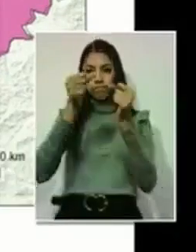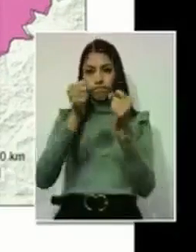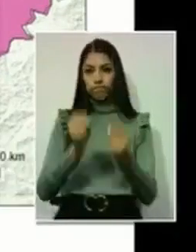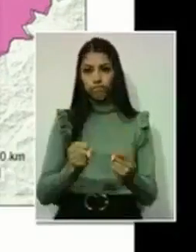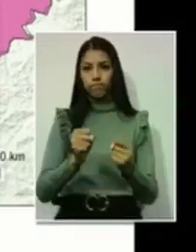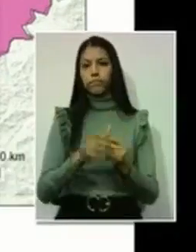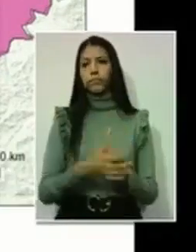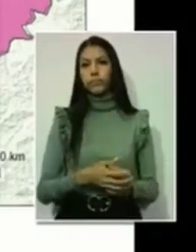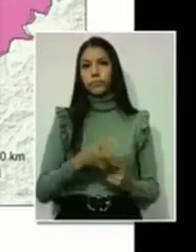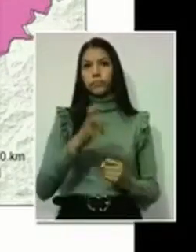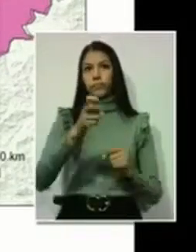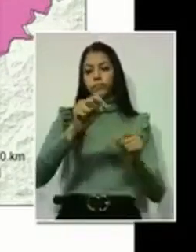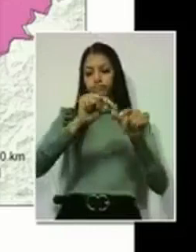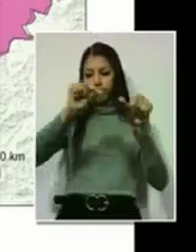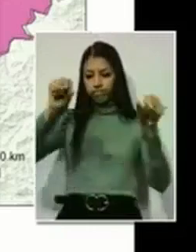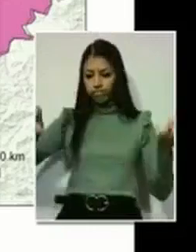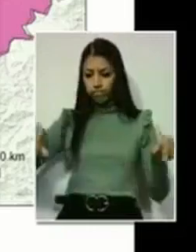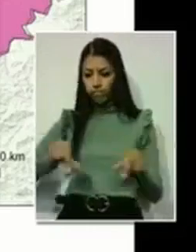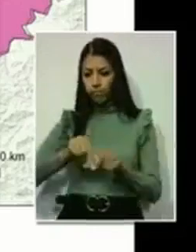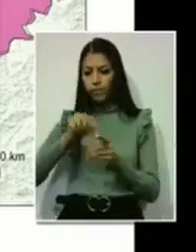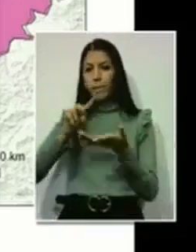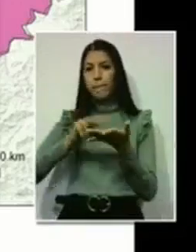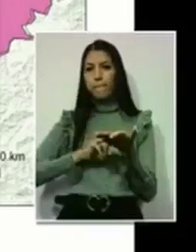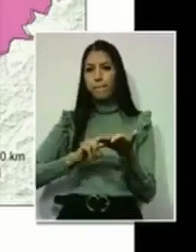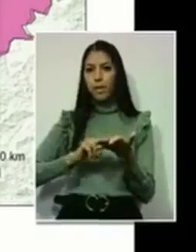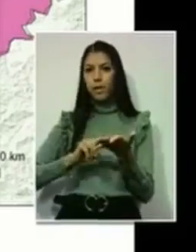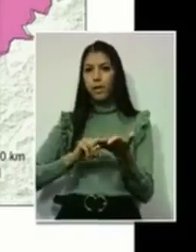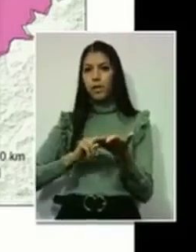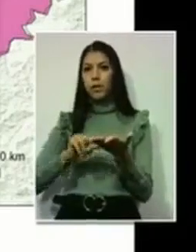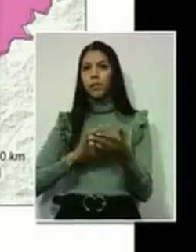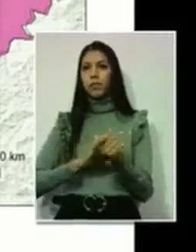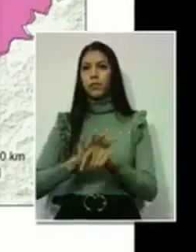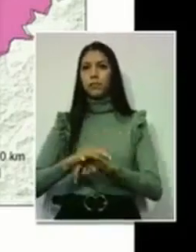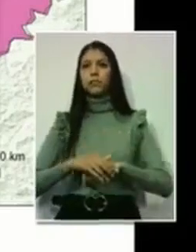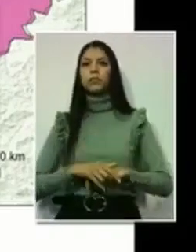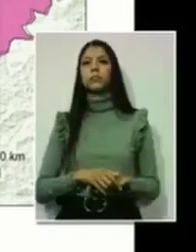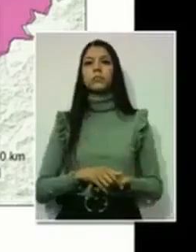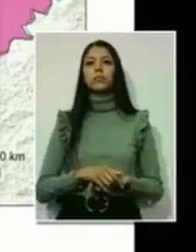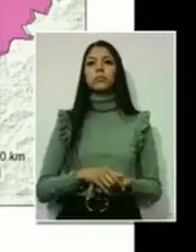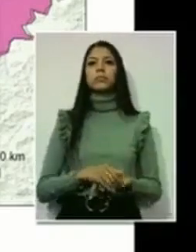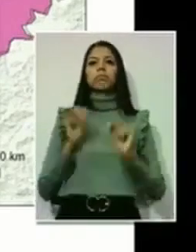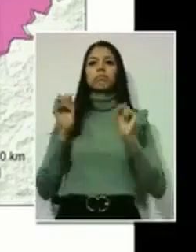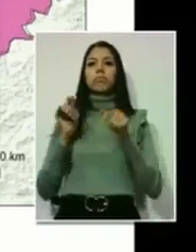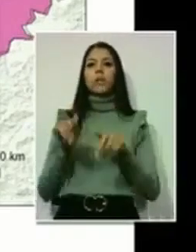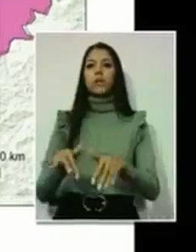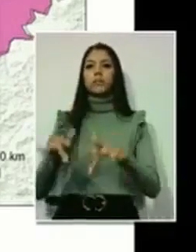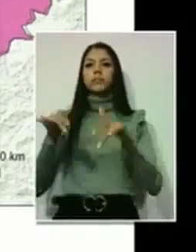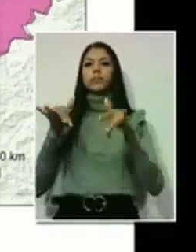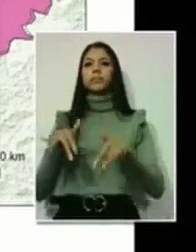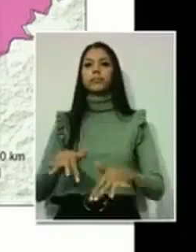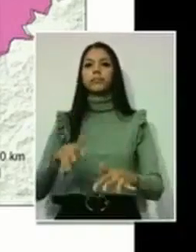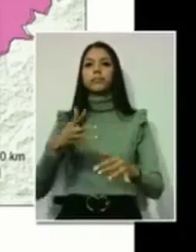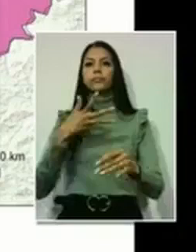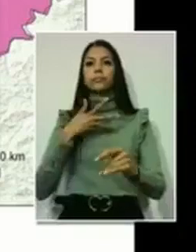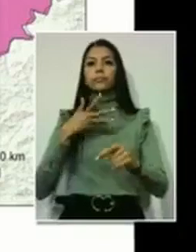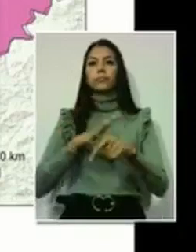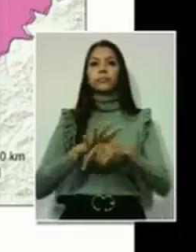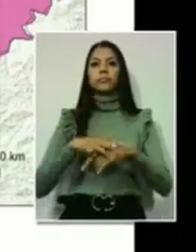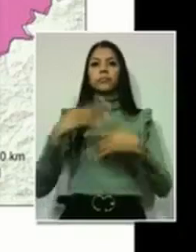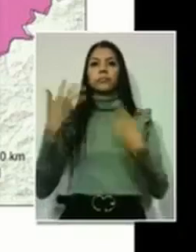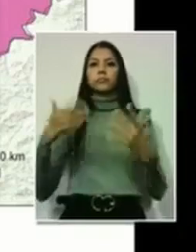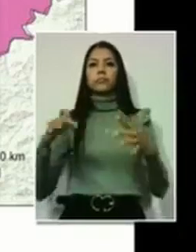garantizar este cinturón verde y que los mantos freáticos se recarguen. Hay una